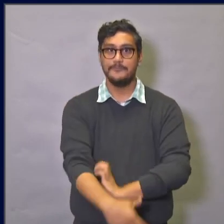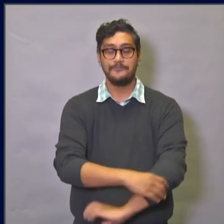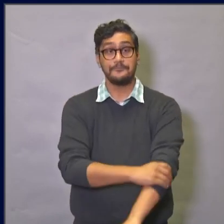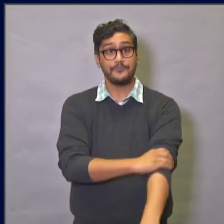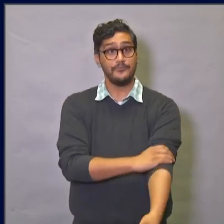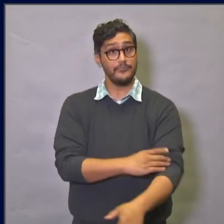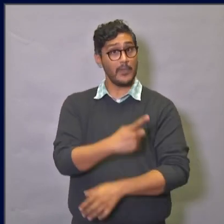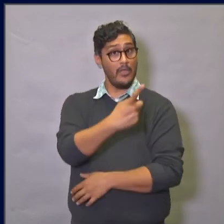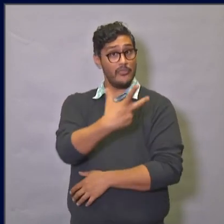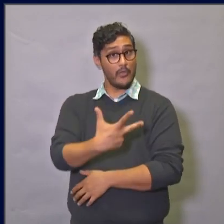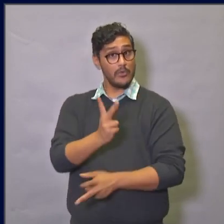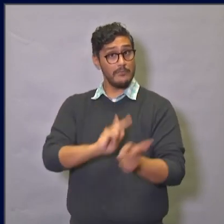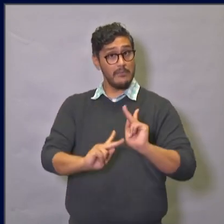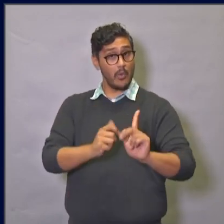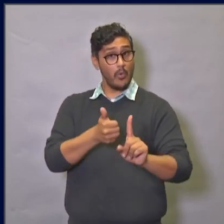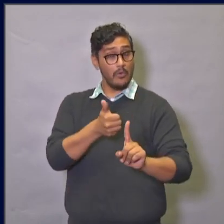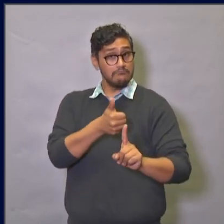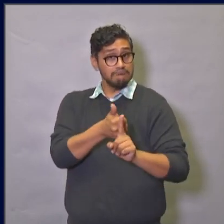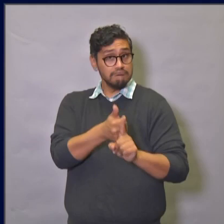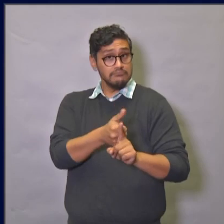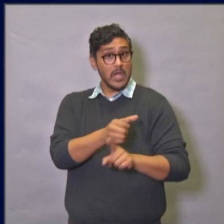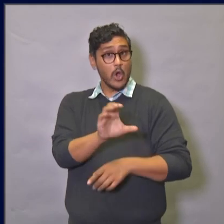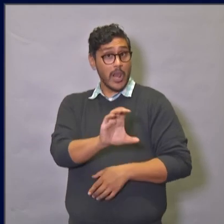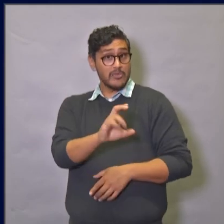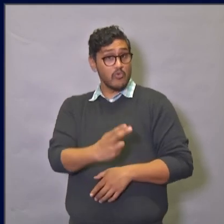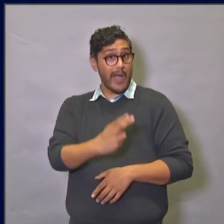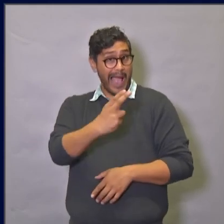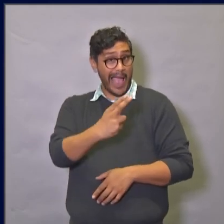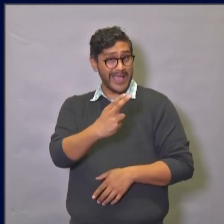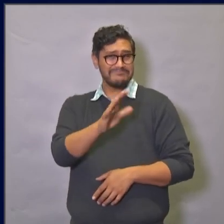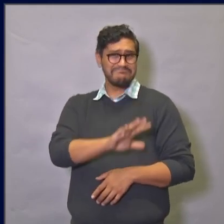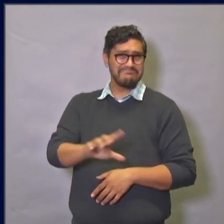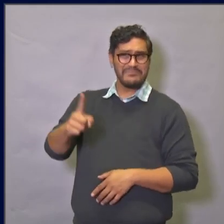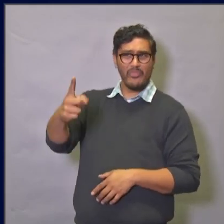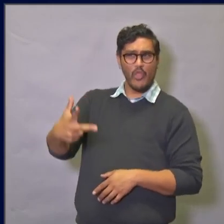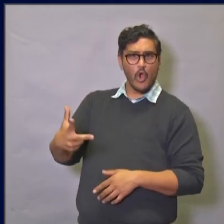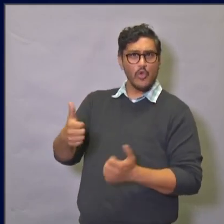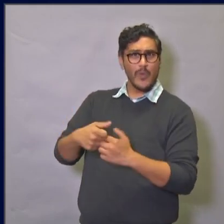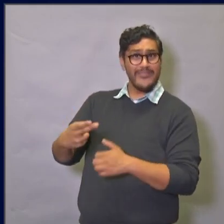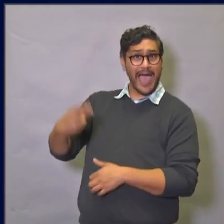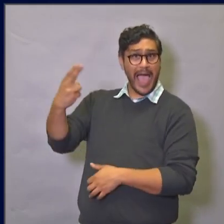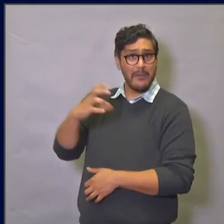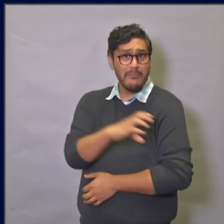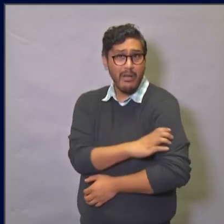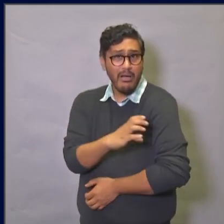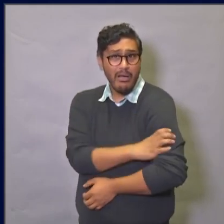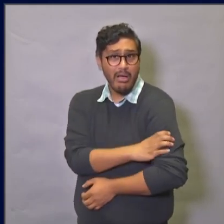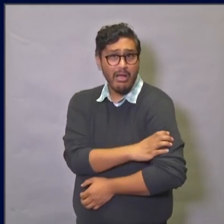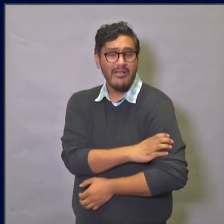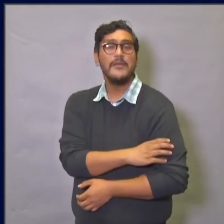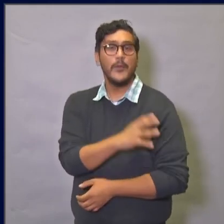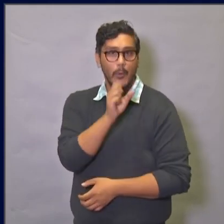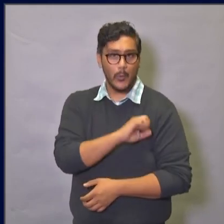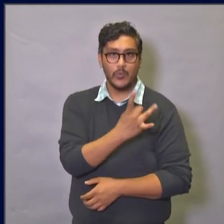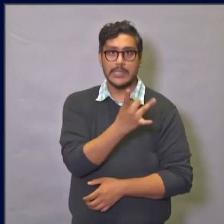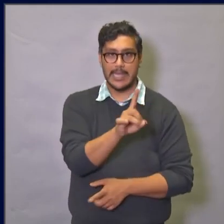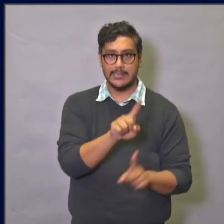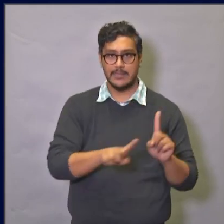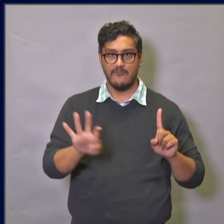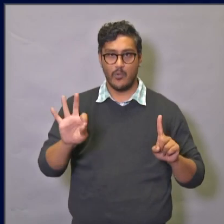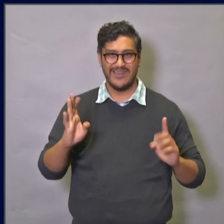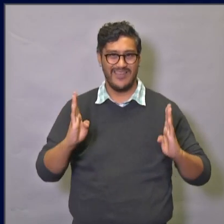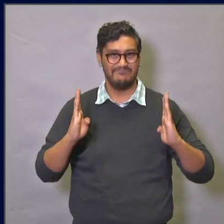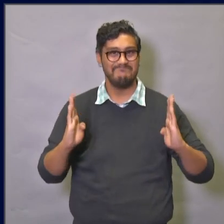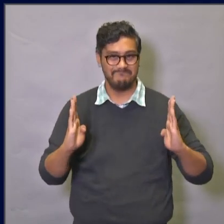de las personas con colesterol alto y casi 1/3 de las personas con alta presión tienen entre 18 a 49